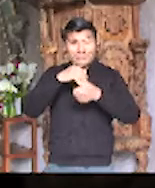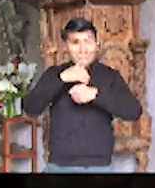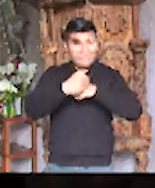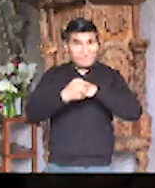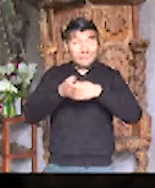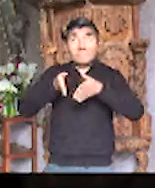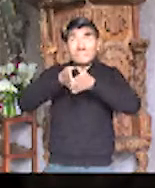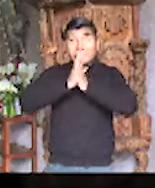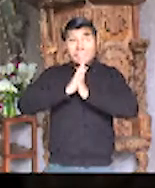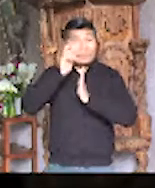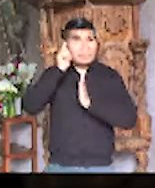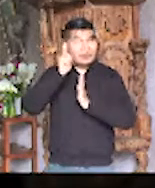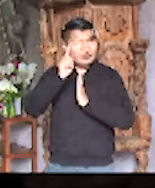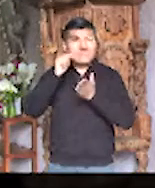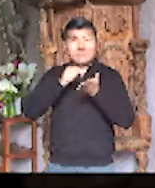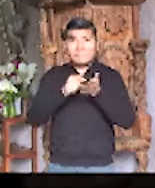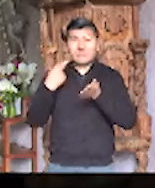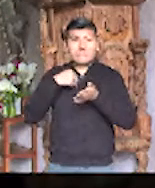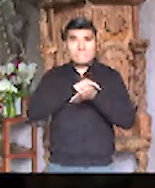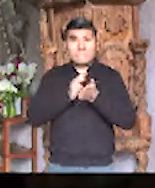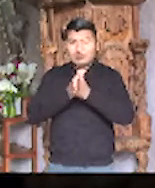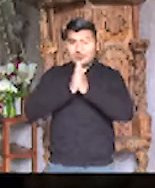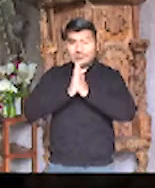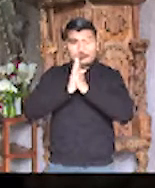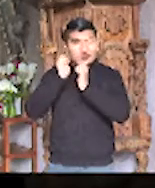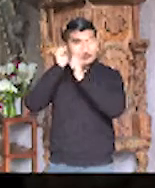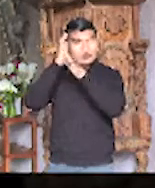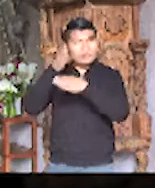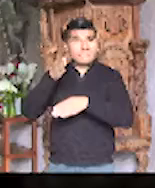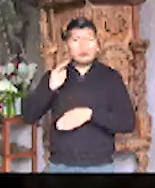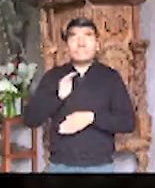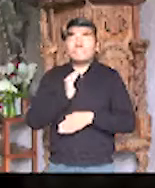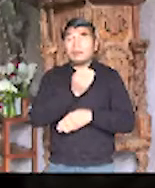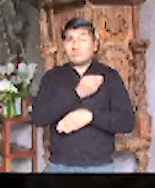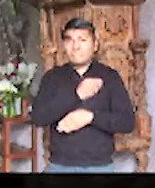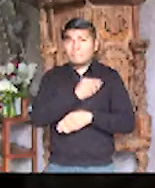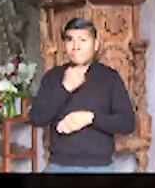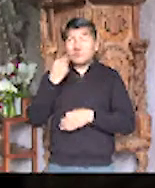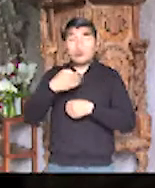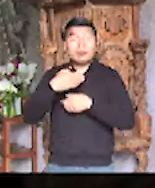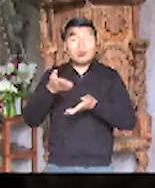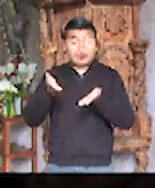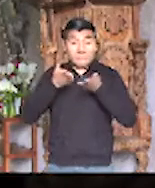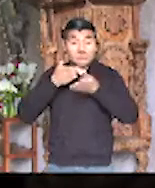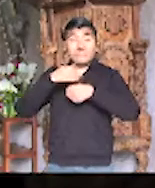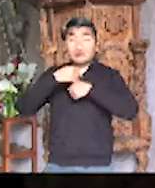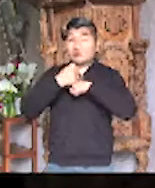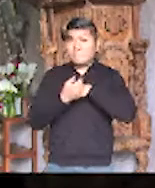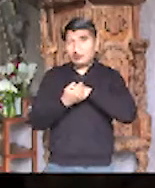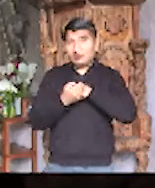pedirlo y así lo rezamos en la oración del padrenuestro danos el pan padre